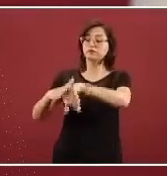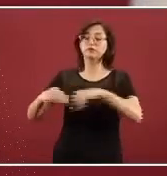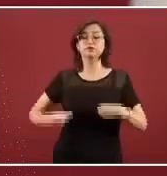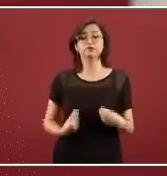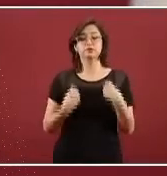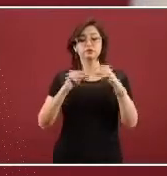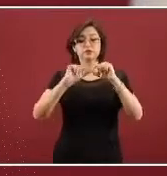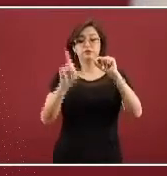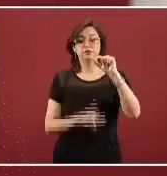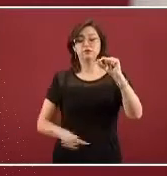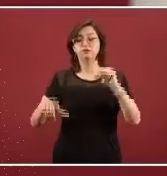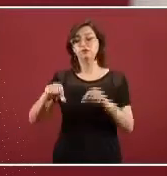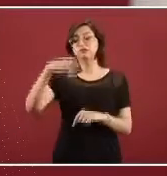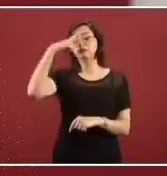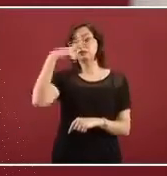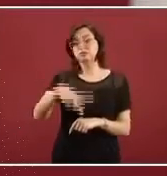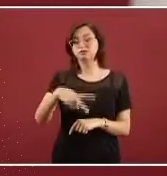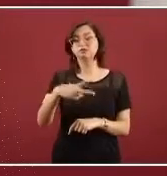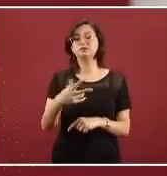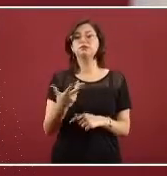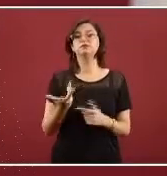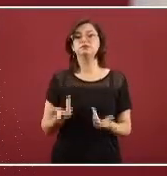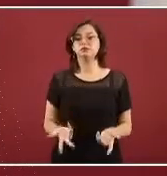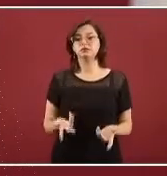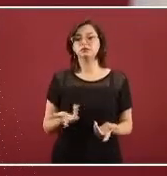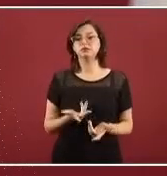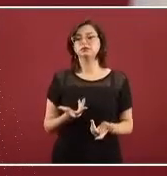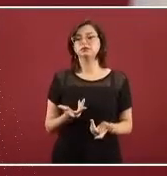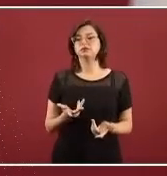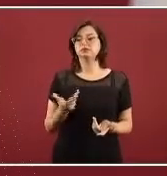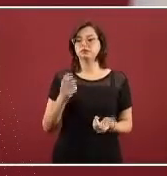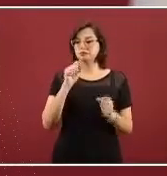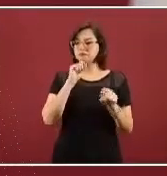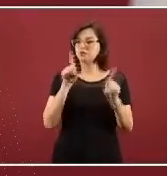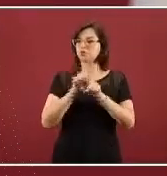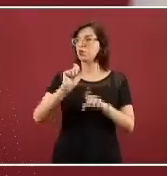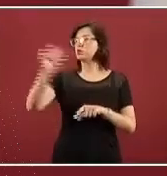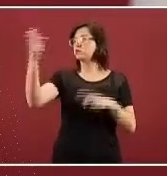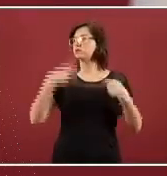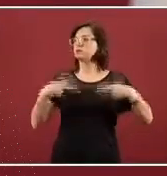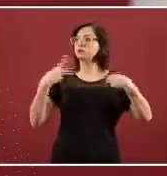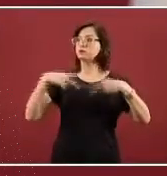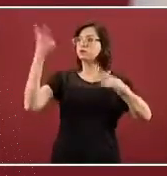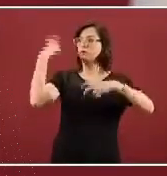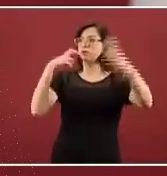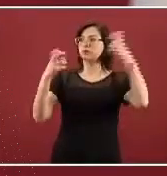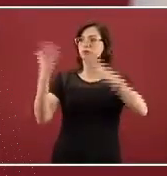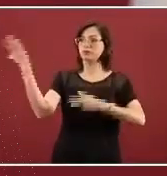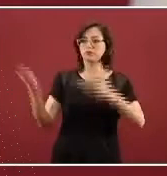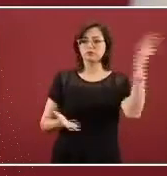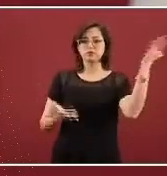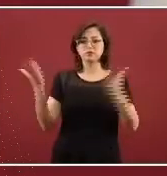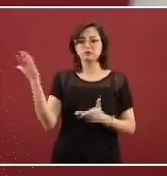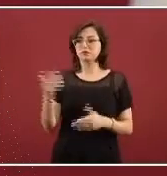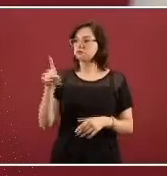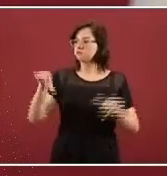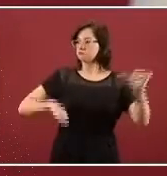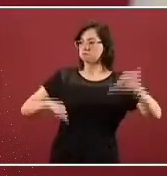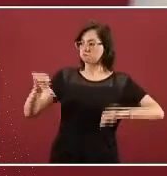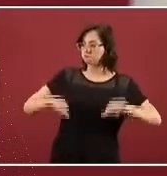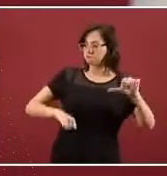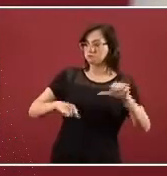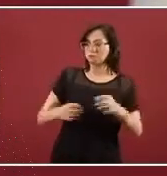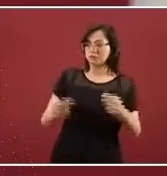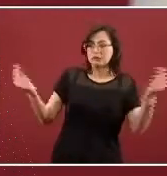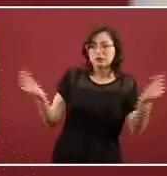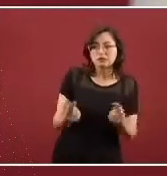mexicano, incluida la que arriba al territorio mexicano procedente del extranjero y que no participe en actividades esenciales,